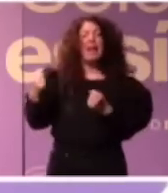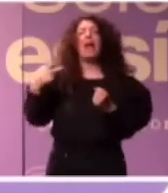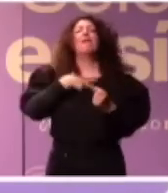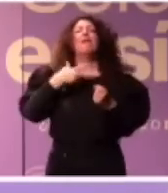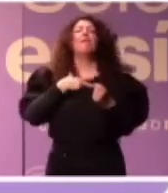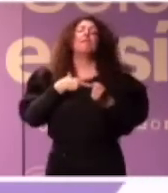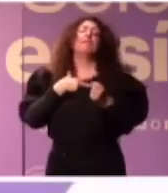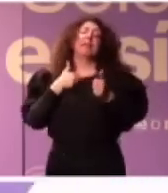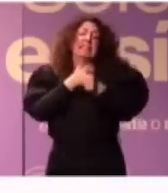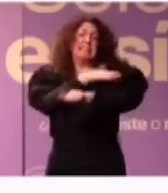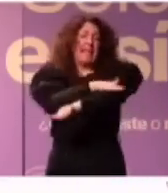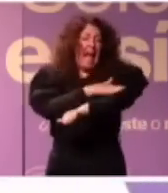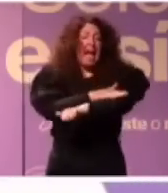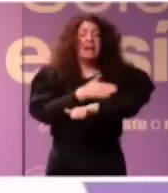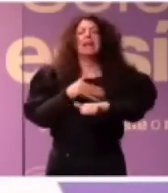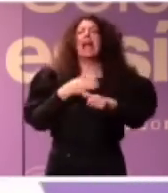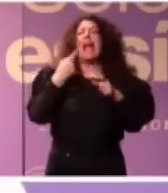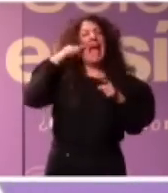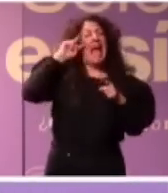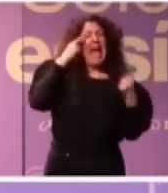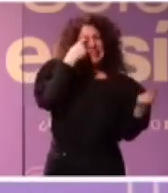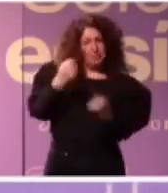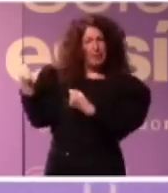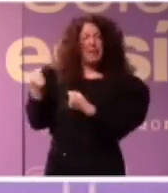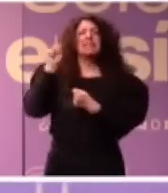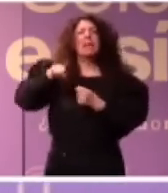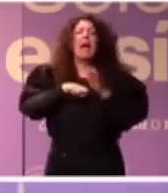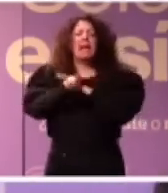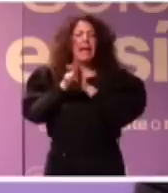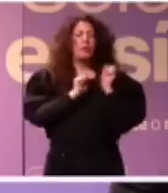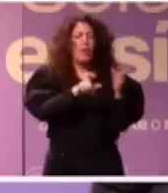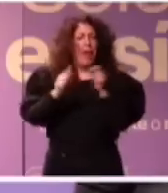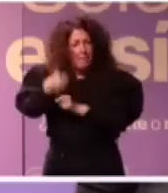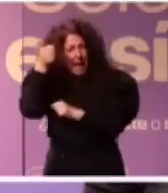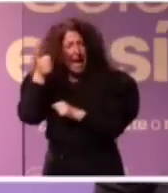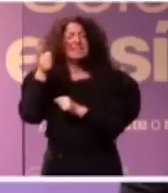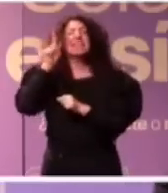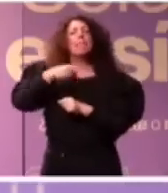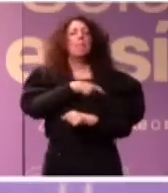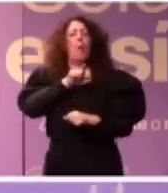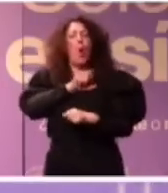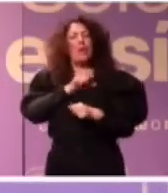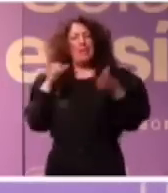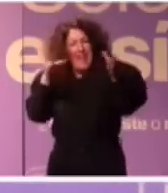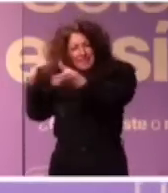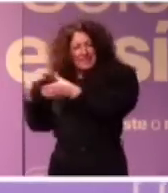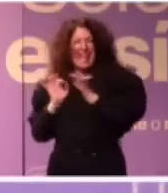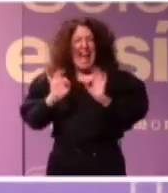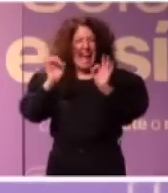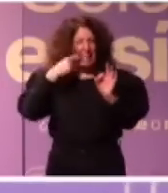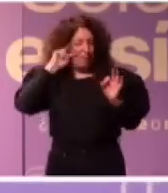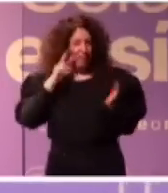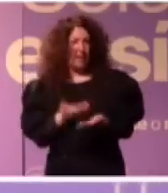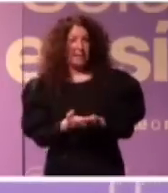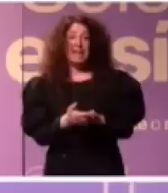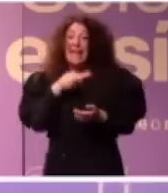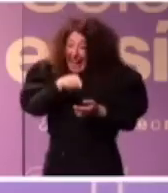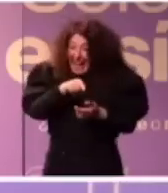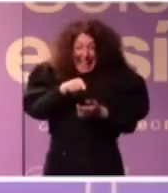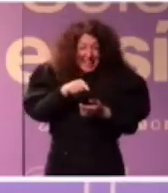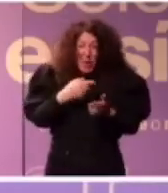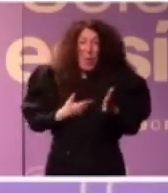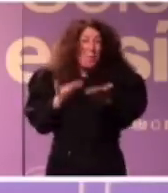especializada, para que hubiese más recursos para las víctimas, más policías especializadas. Exactamente lo mismo que hemos